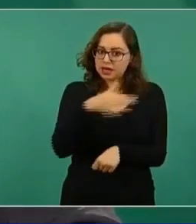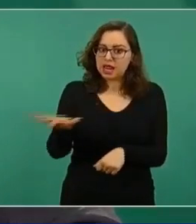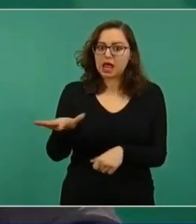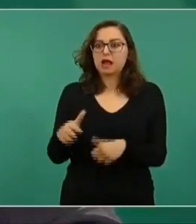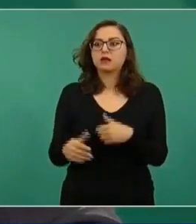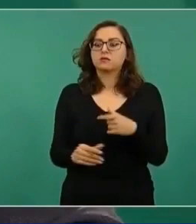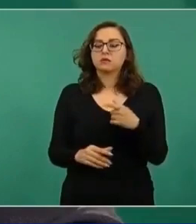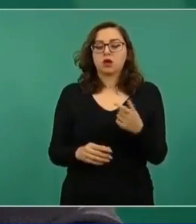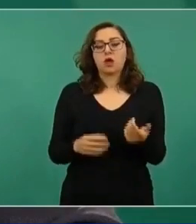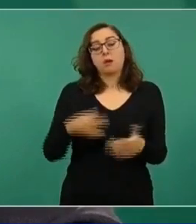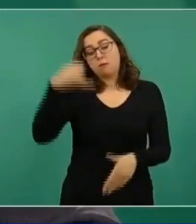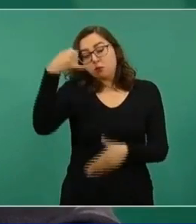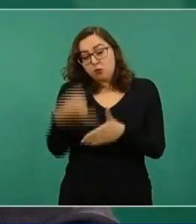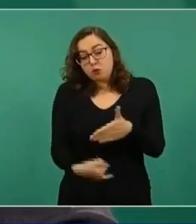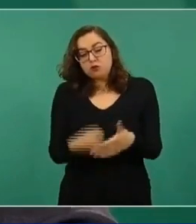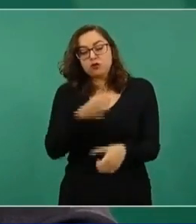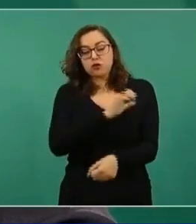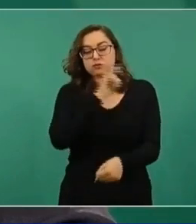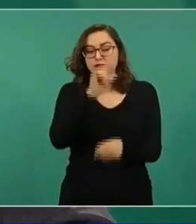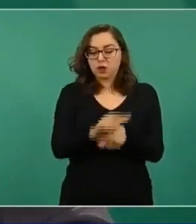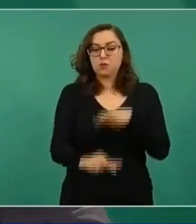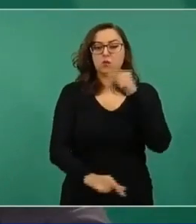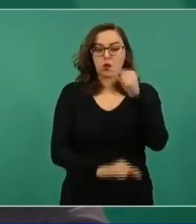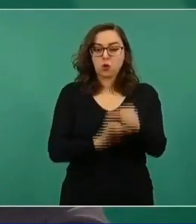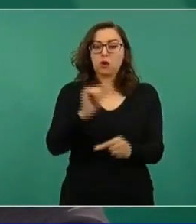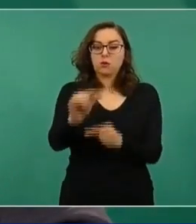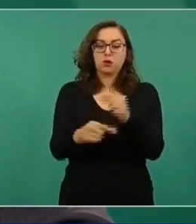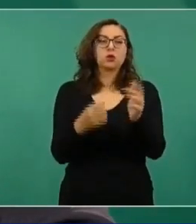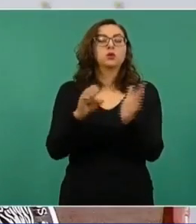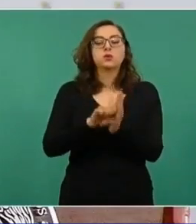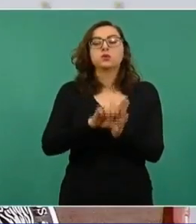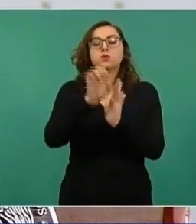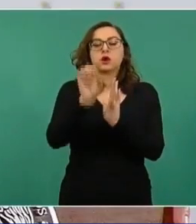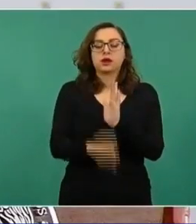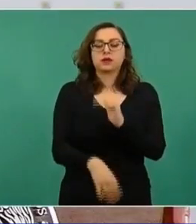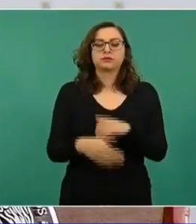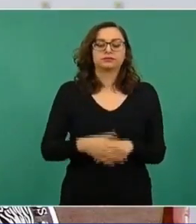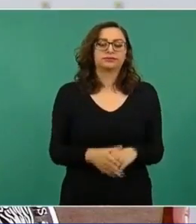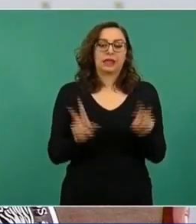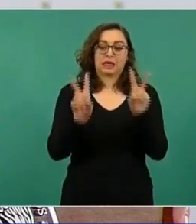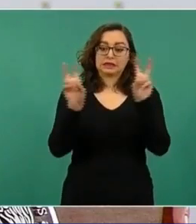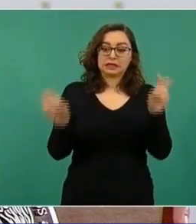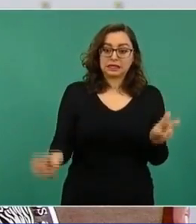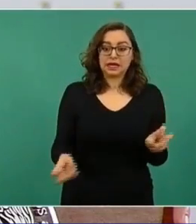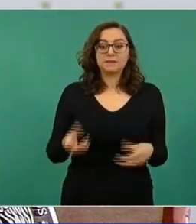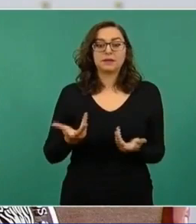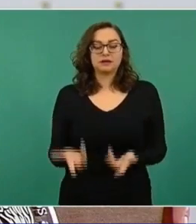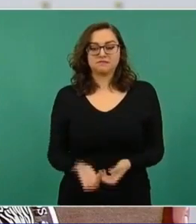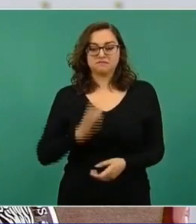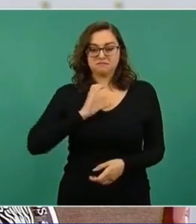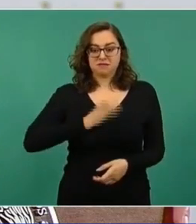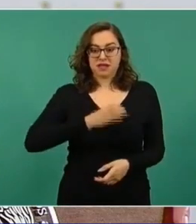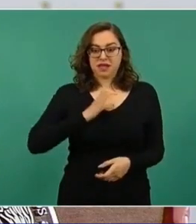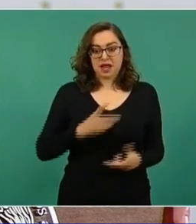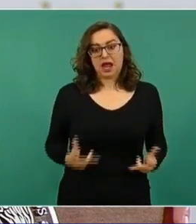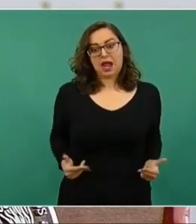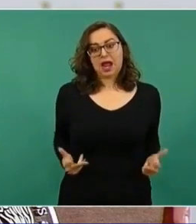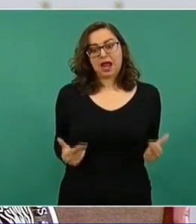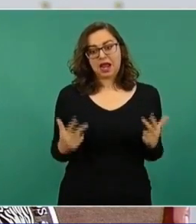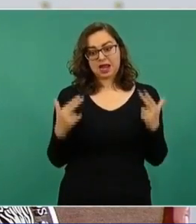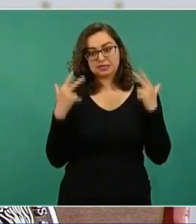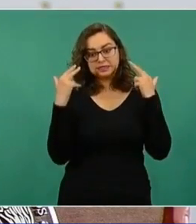las especialidades se vayan sumando. Por ejemplo, y termino con ello, en el cáncer, que tanta necesidad y tanta atención ha